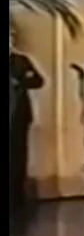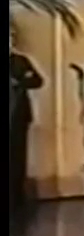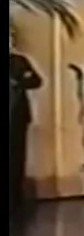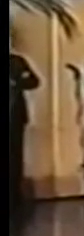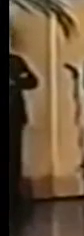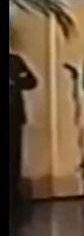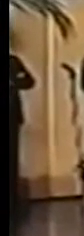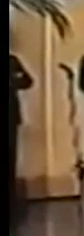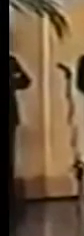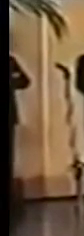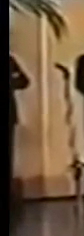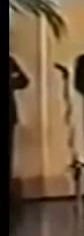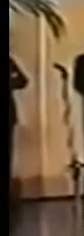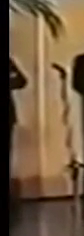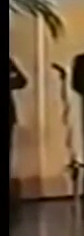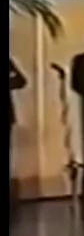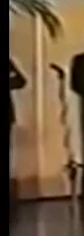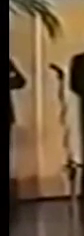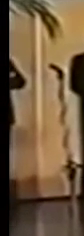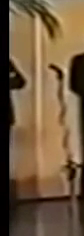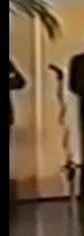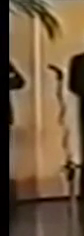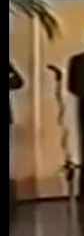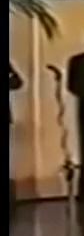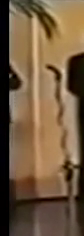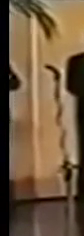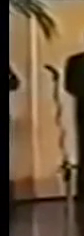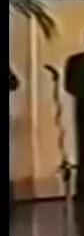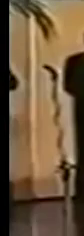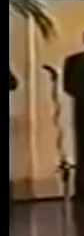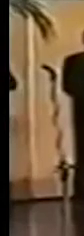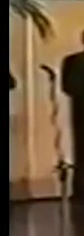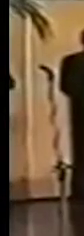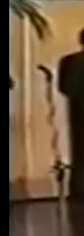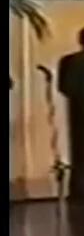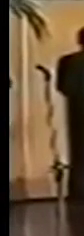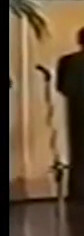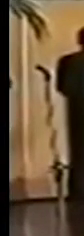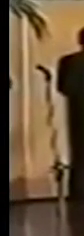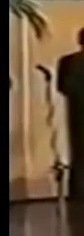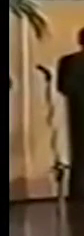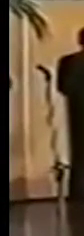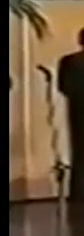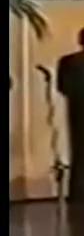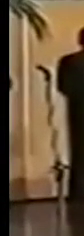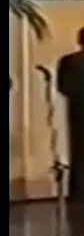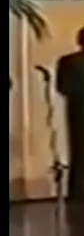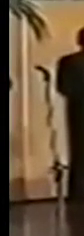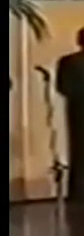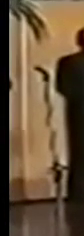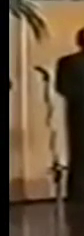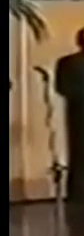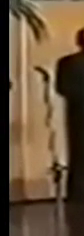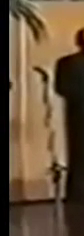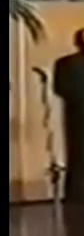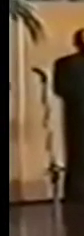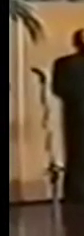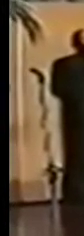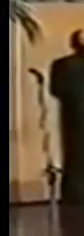resultan ineludibles, no solo para perfeccionar nuestro sistema, sino para enfrentar